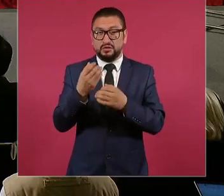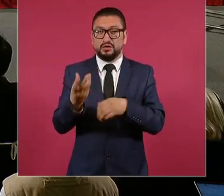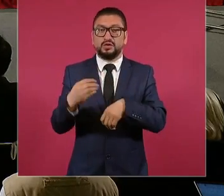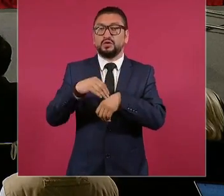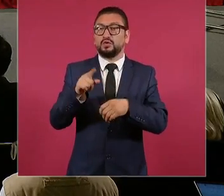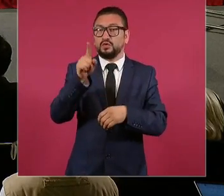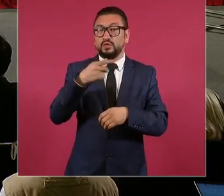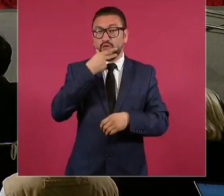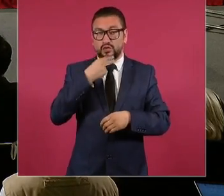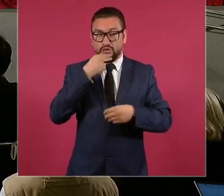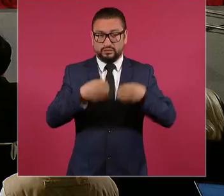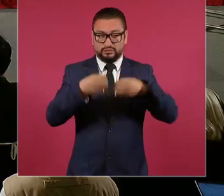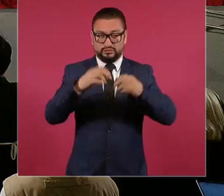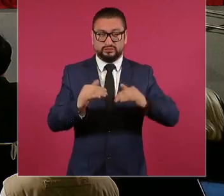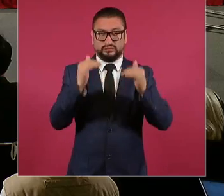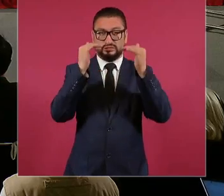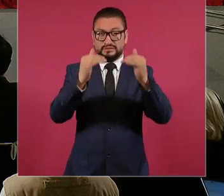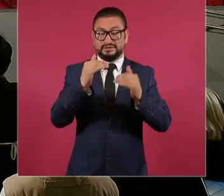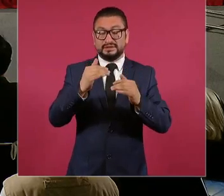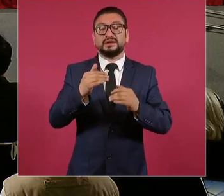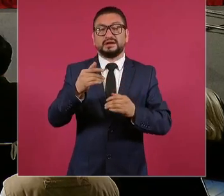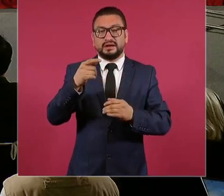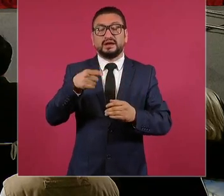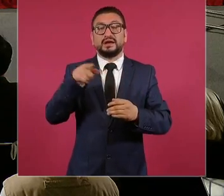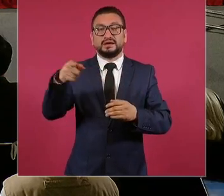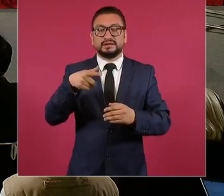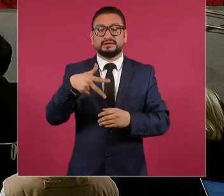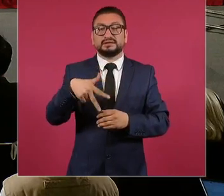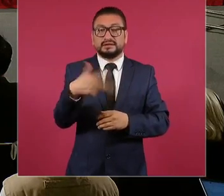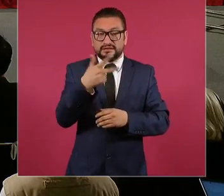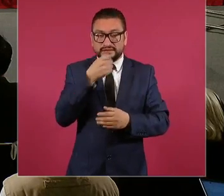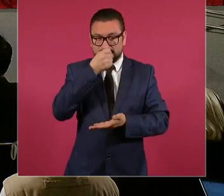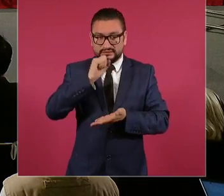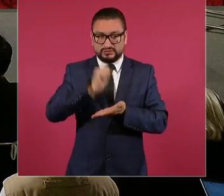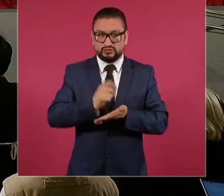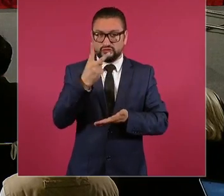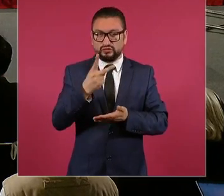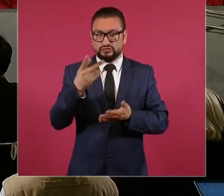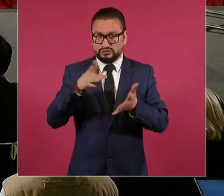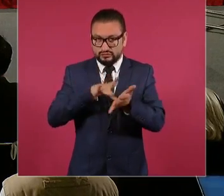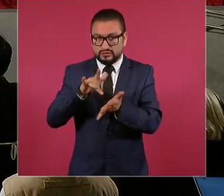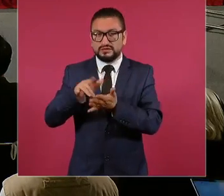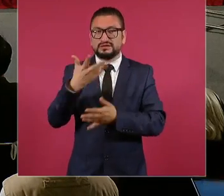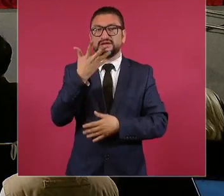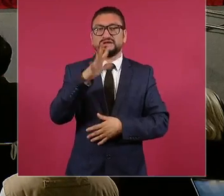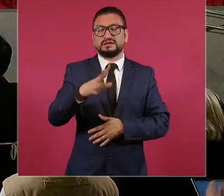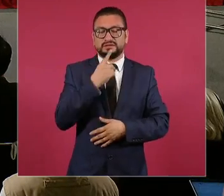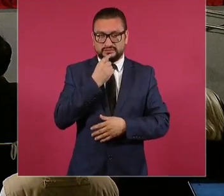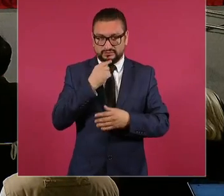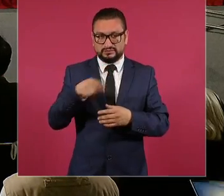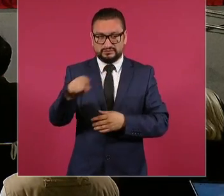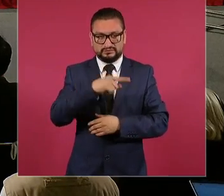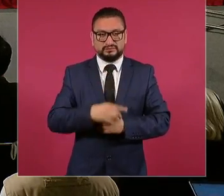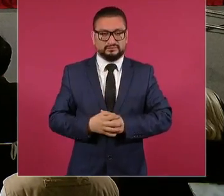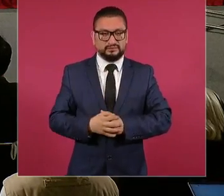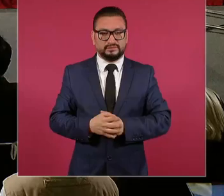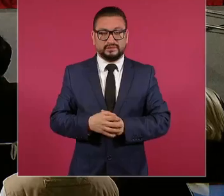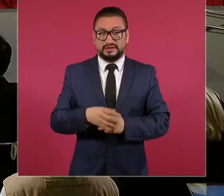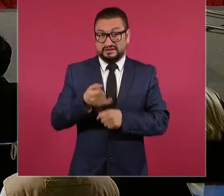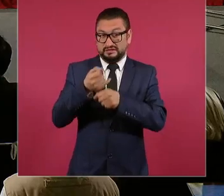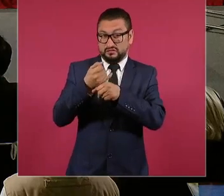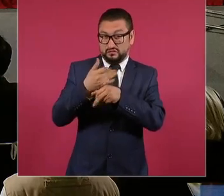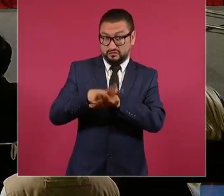magistrado, 13 secretarios, dos actuarios y 10 oficiales. Esta